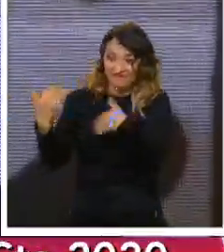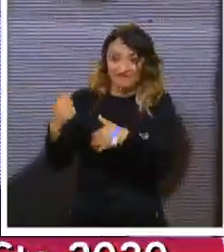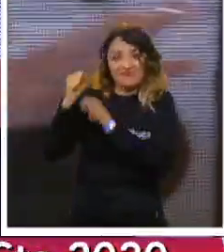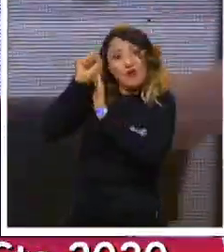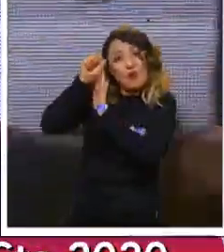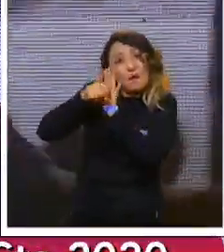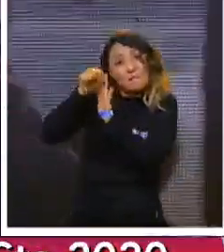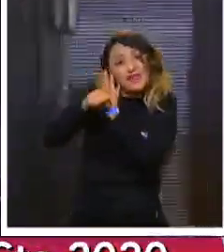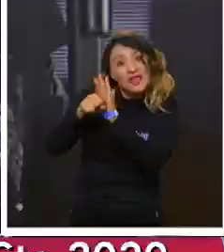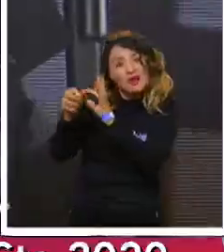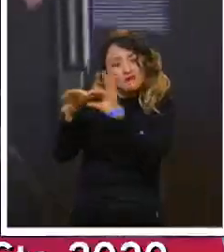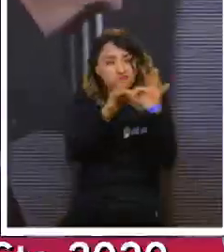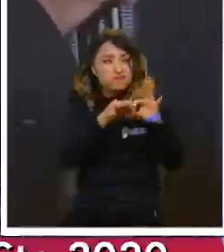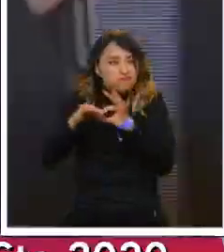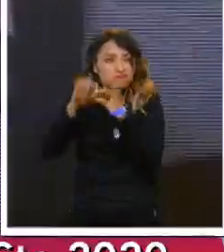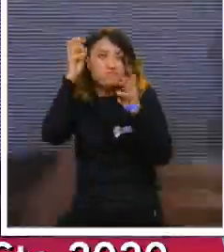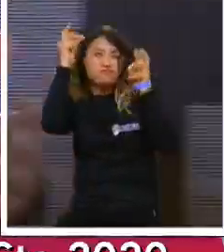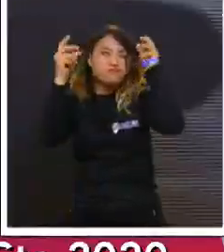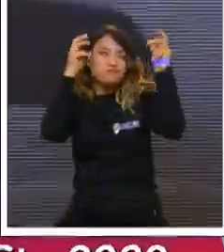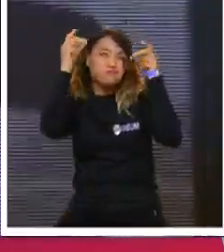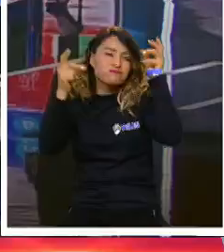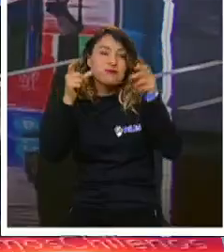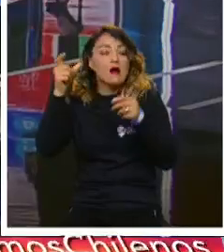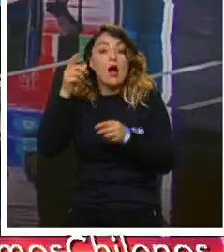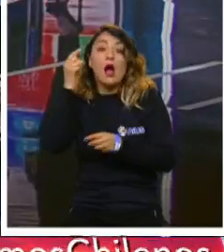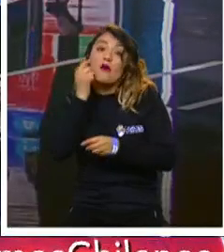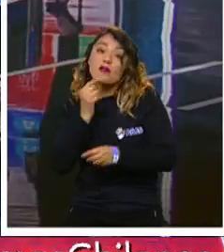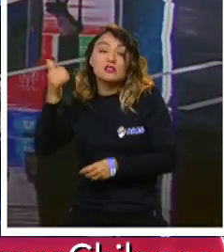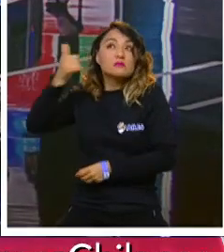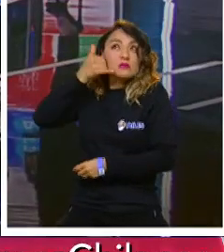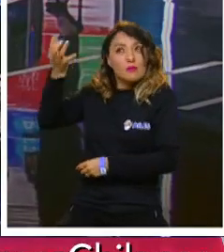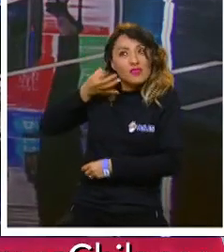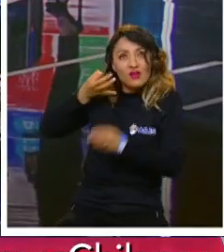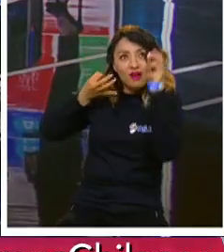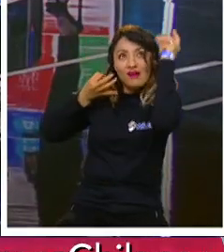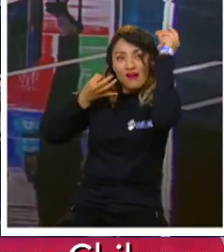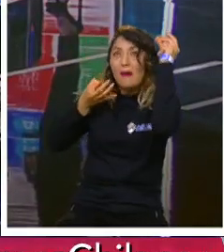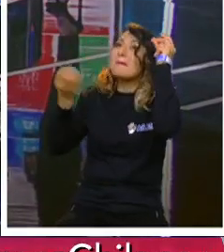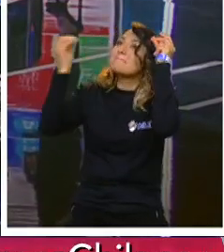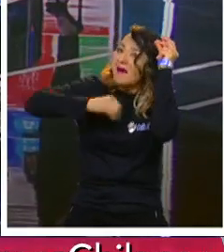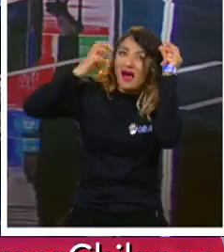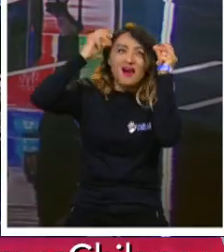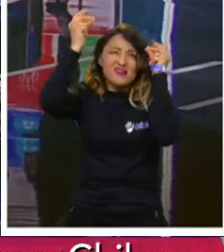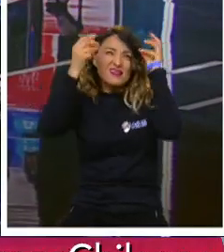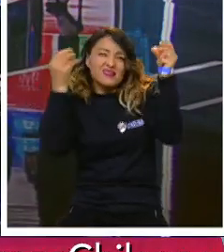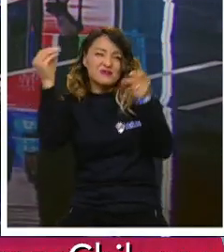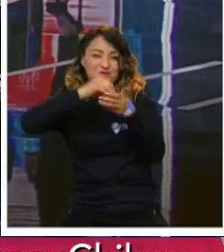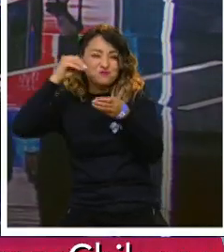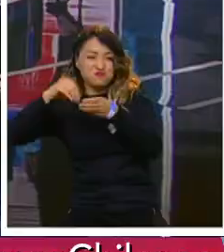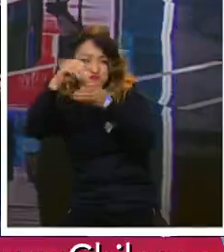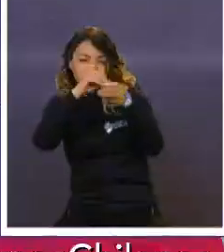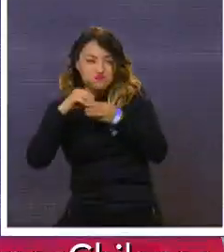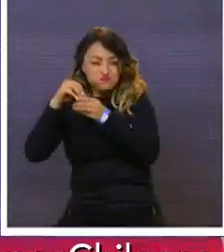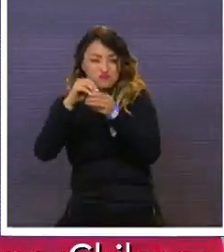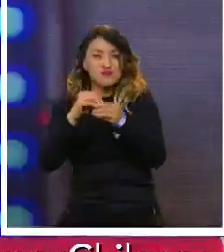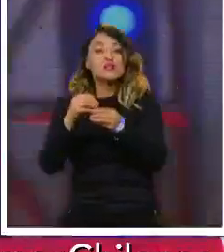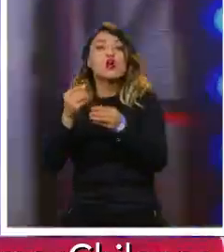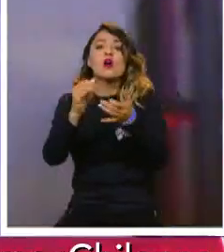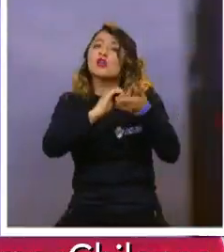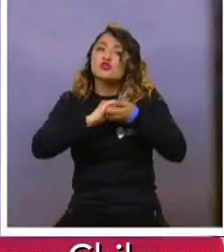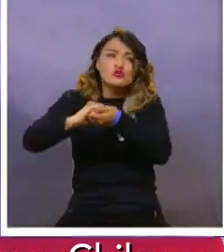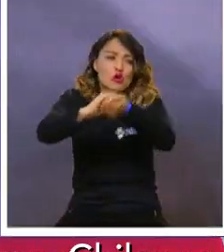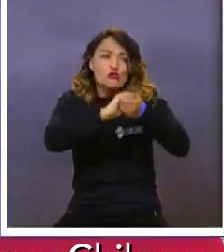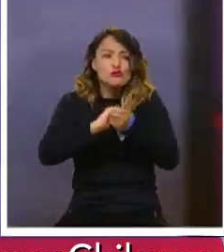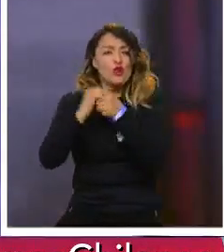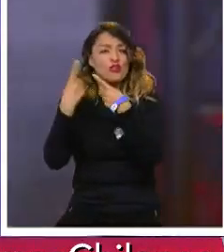con una mezcla de la idea de don Francisco más esta mezcla del trabajo colectivo. Así que llamé a mis amigos de socios que hemos hecho un